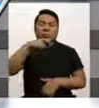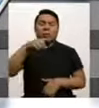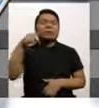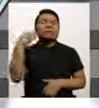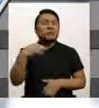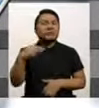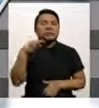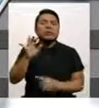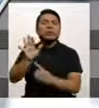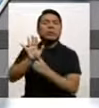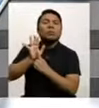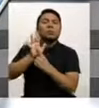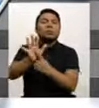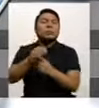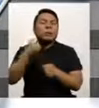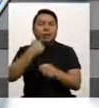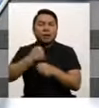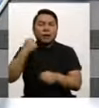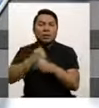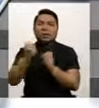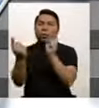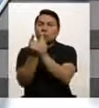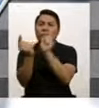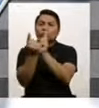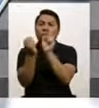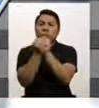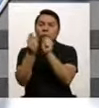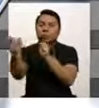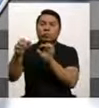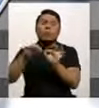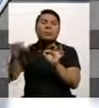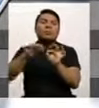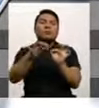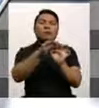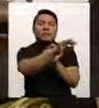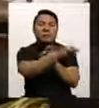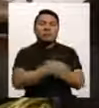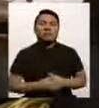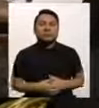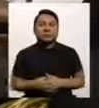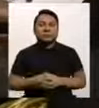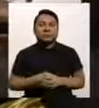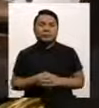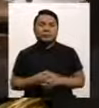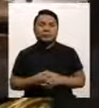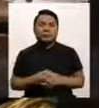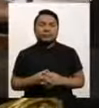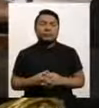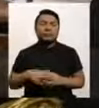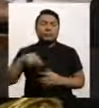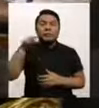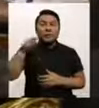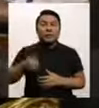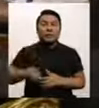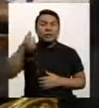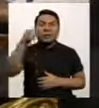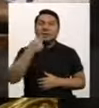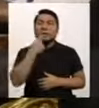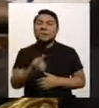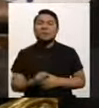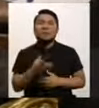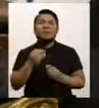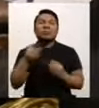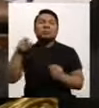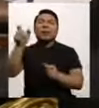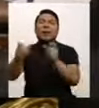un serio interés de trabajar con los gobiernos regionales. Y creo que eso no tiene por qué cambiar. El dirigente dijo que las críticas de